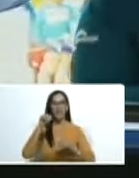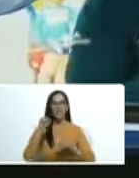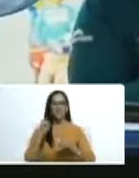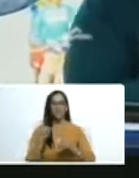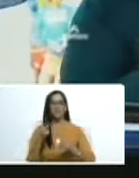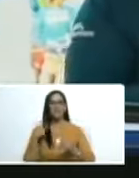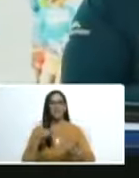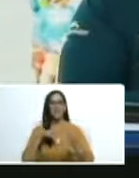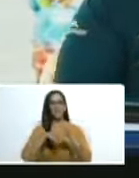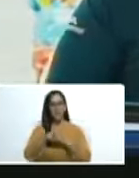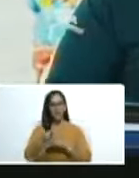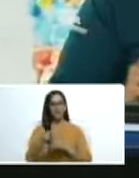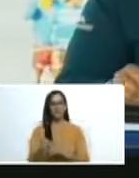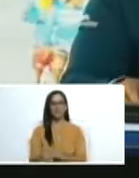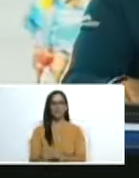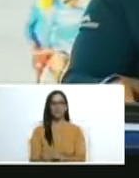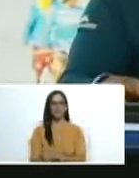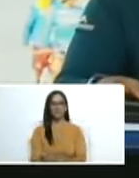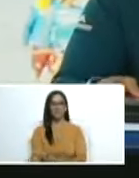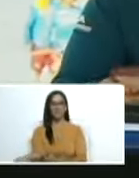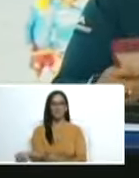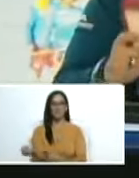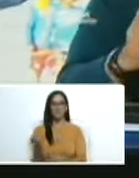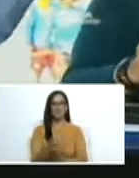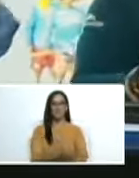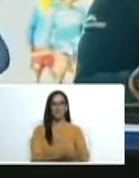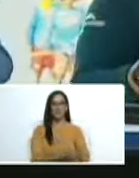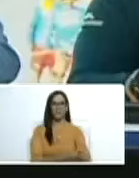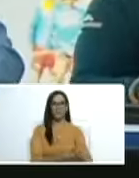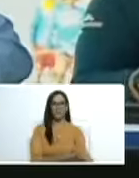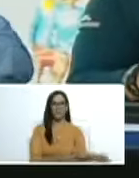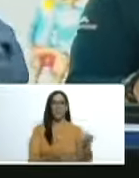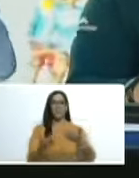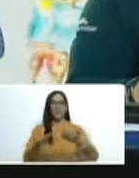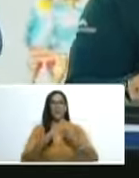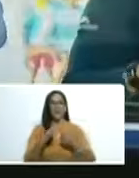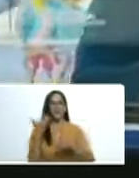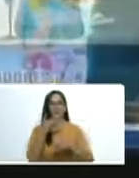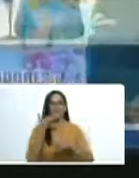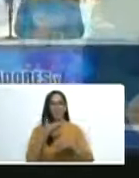llegar. Me das esa carta para llamarlo antes de salir.